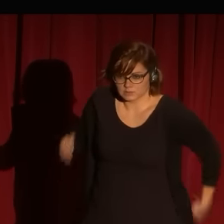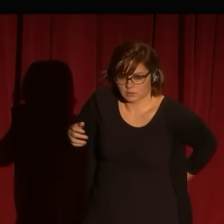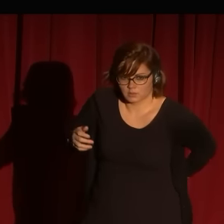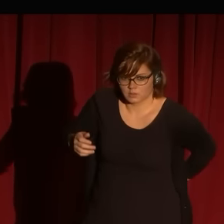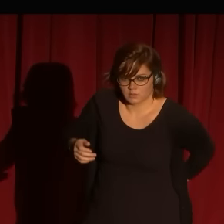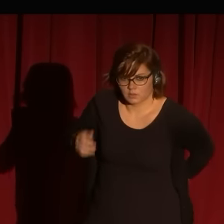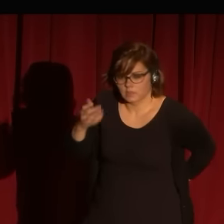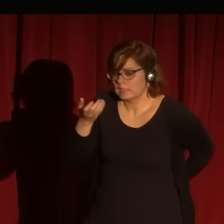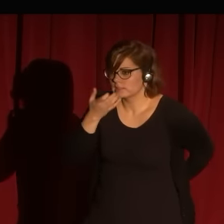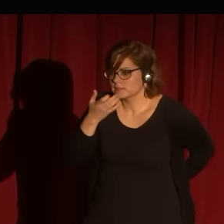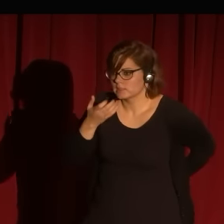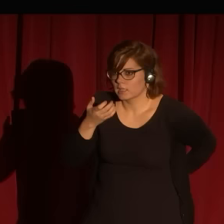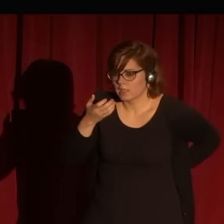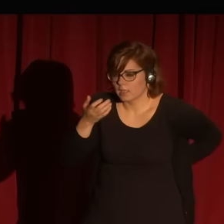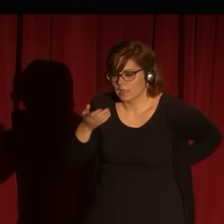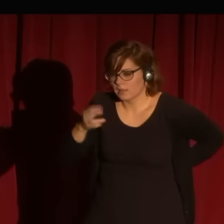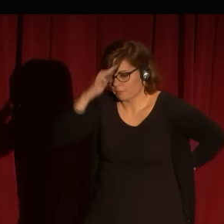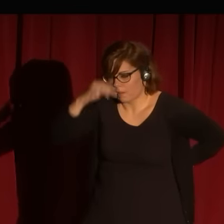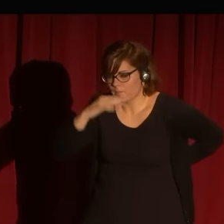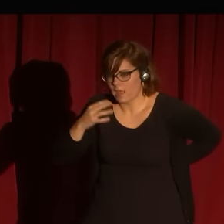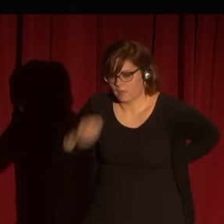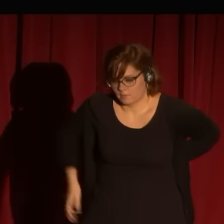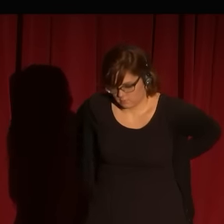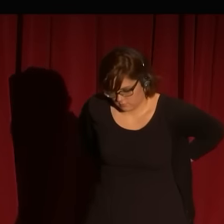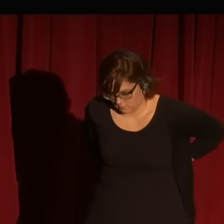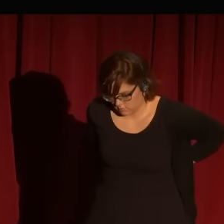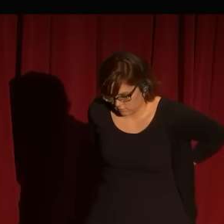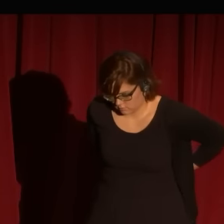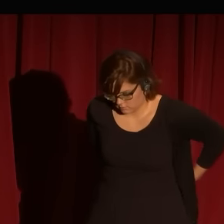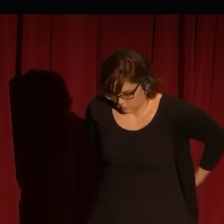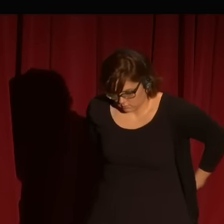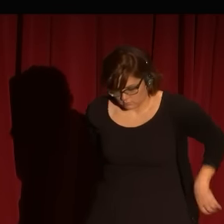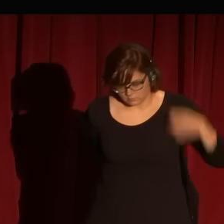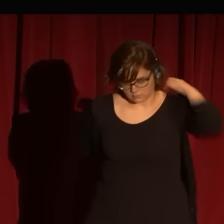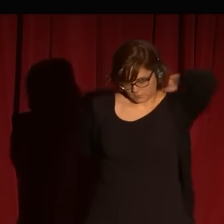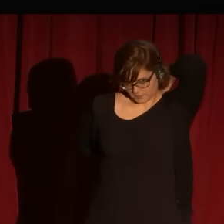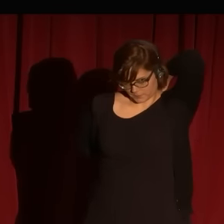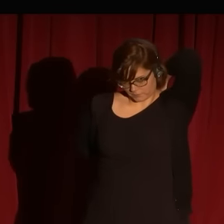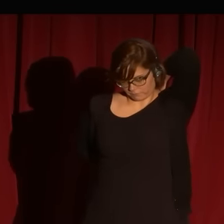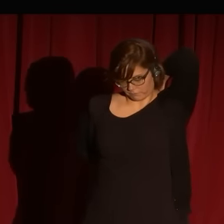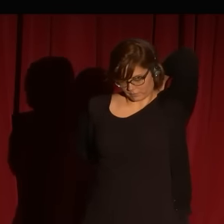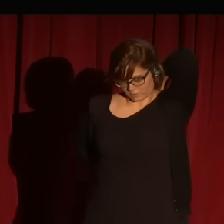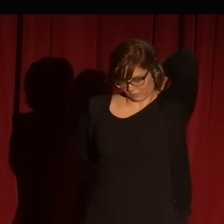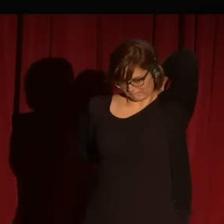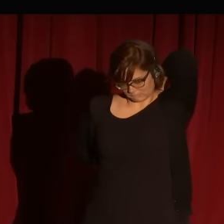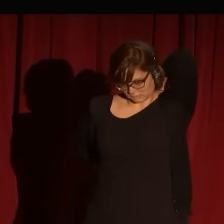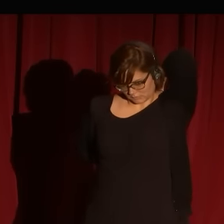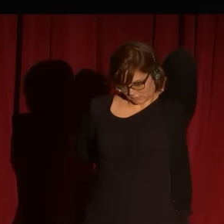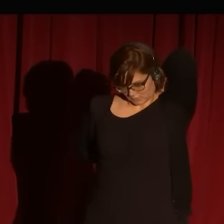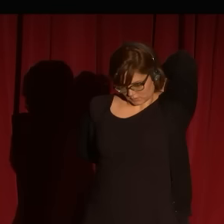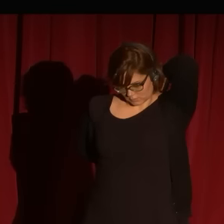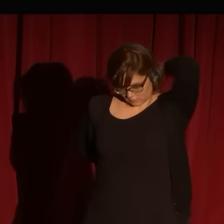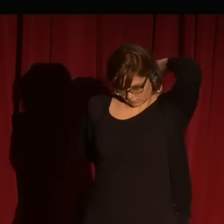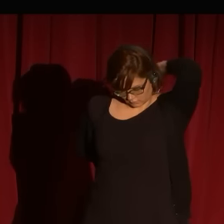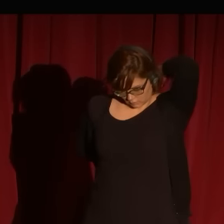padre si es que lo hacía no sabemos en este cuadro realmente Cuánto es de ella y cuánto es de él si es que Part es de ella insisto en lo que os dije al principio